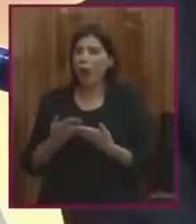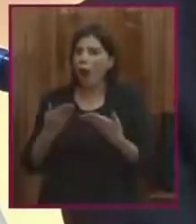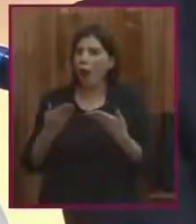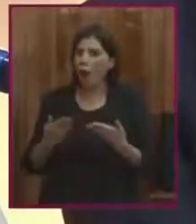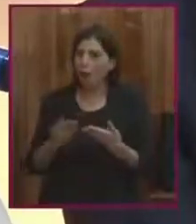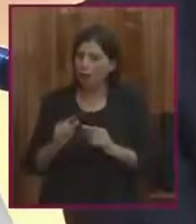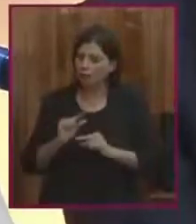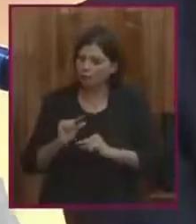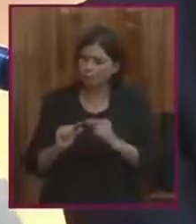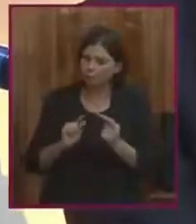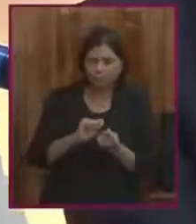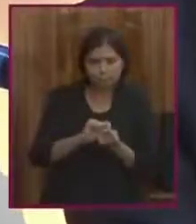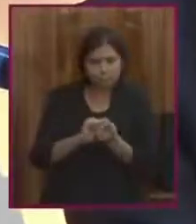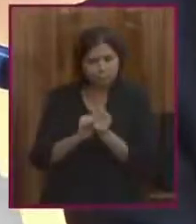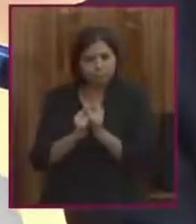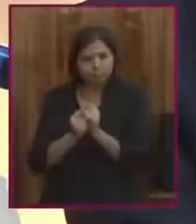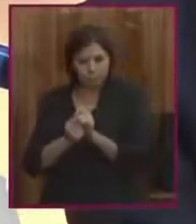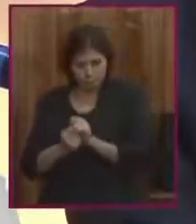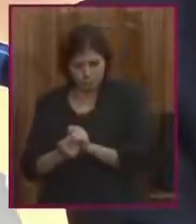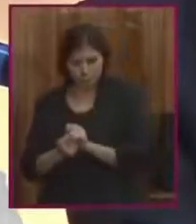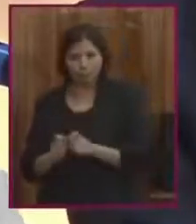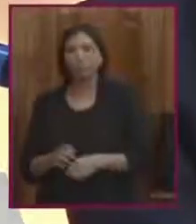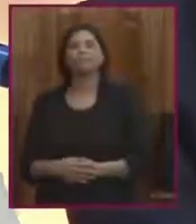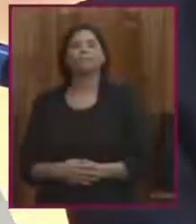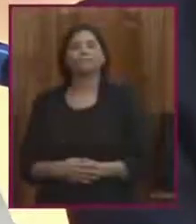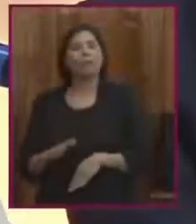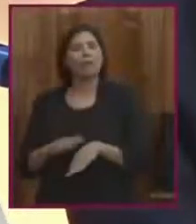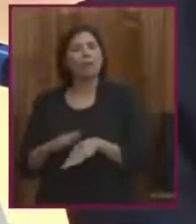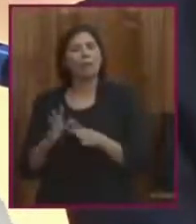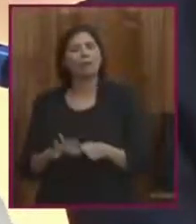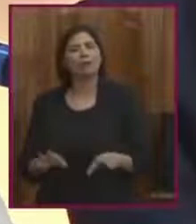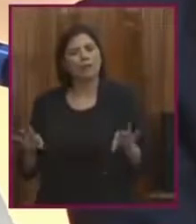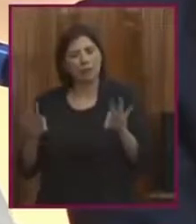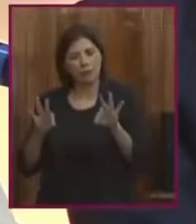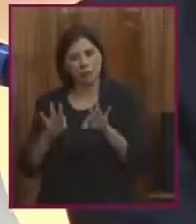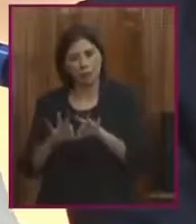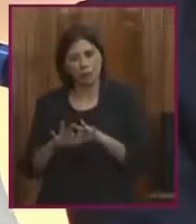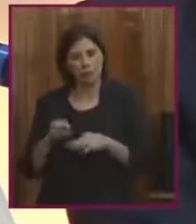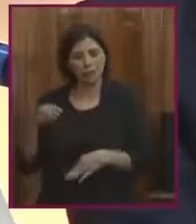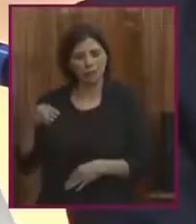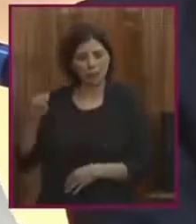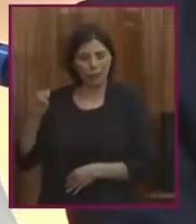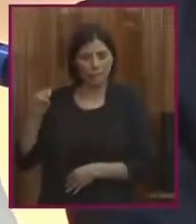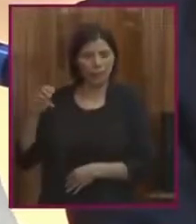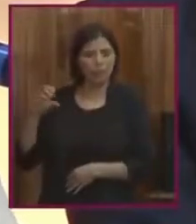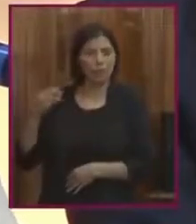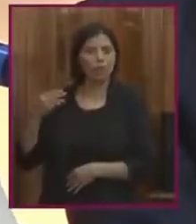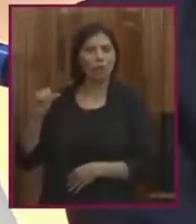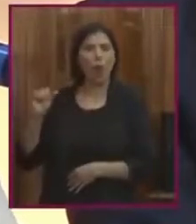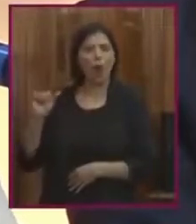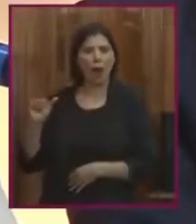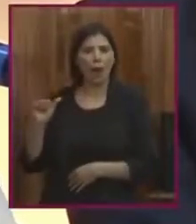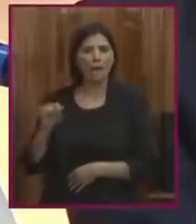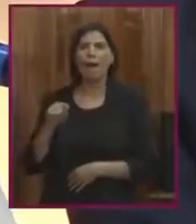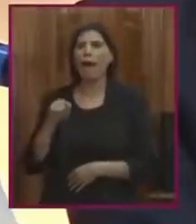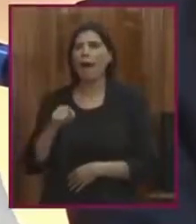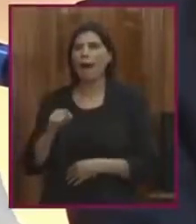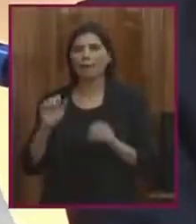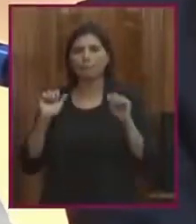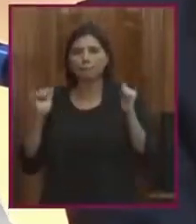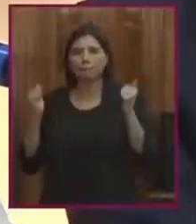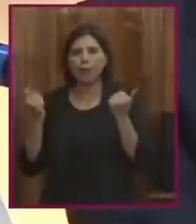práctica. Y el punto de quiebre fue el de Michoacán y la asamblea en Michoacán, donde tirios